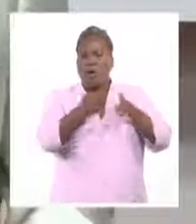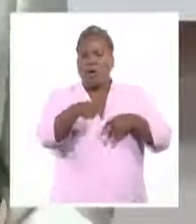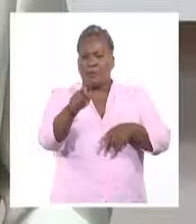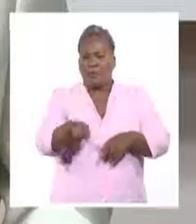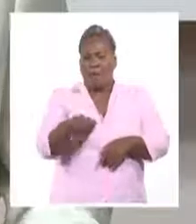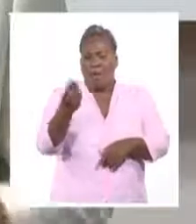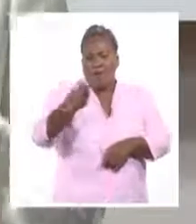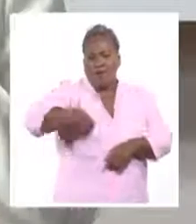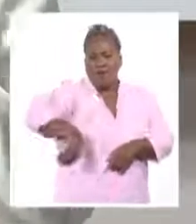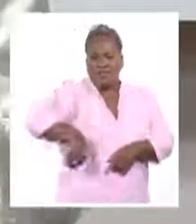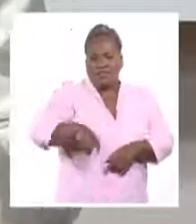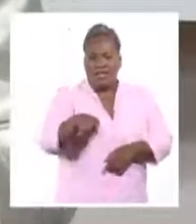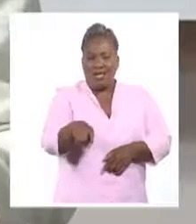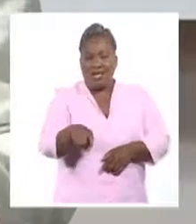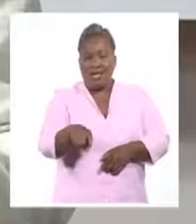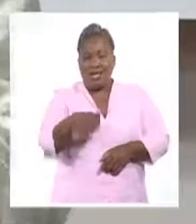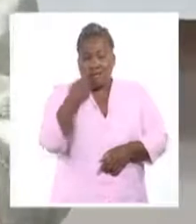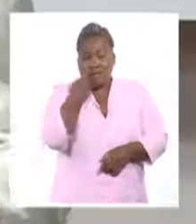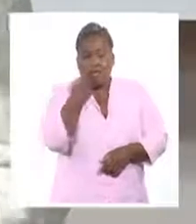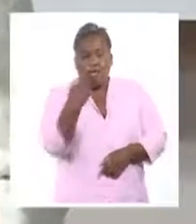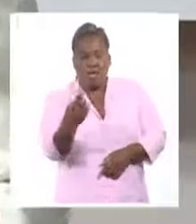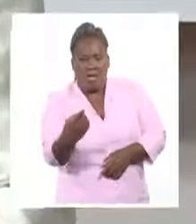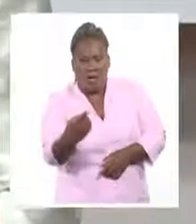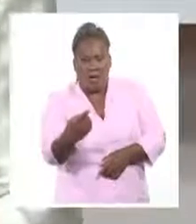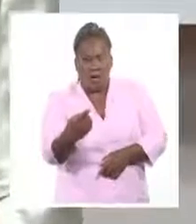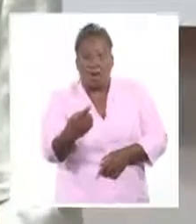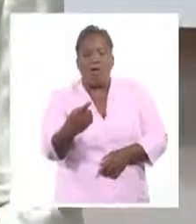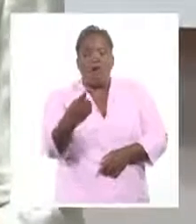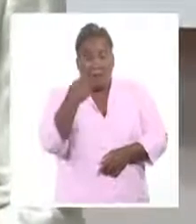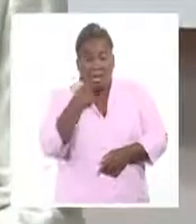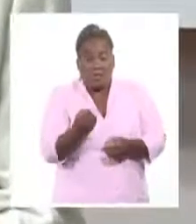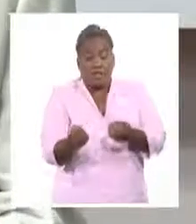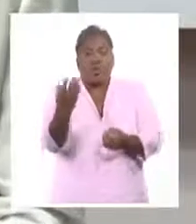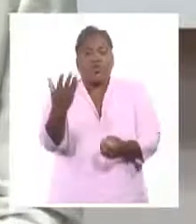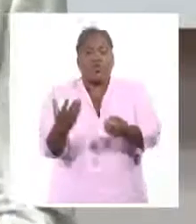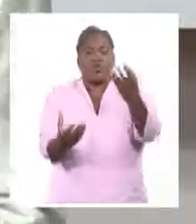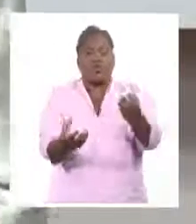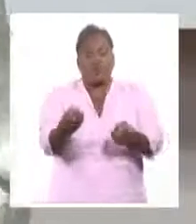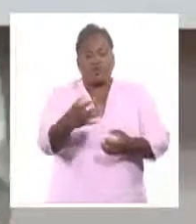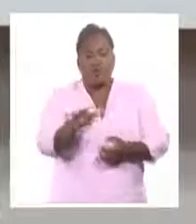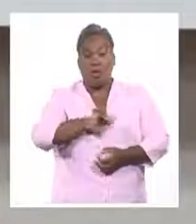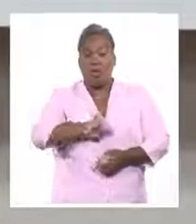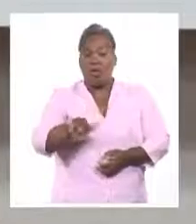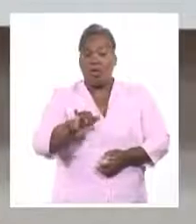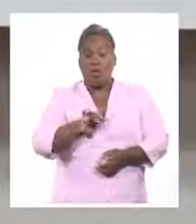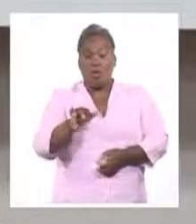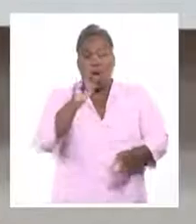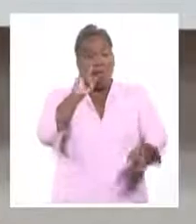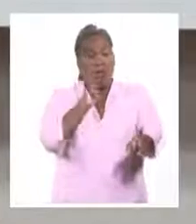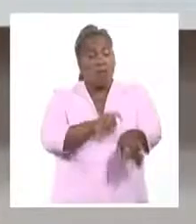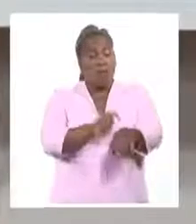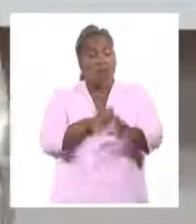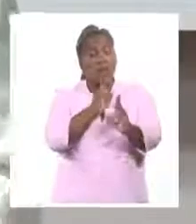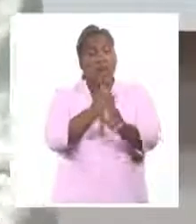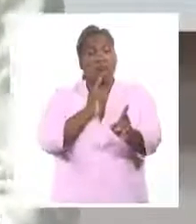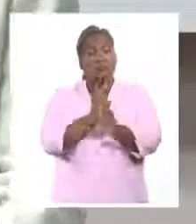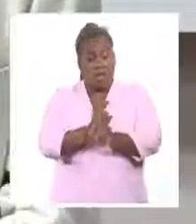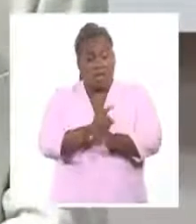oportunidad. Mientras más vemos, más están surgiendo ya. También los espacios de encuentro como Miradas de